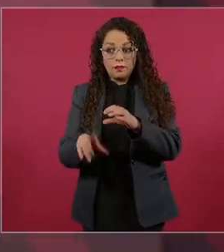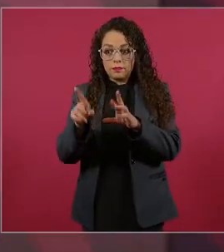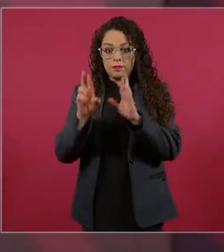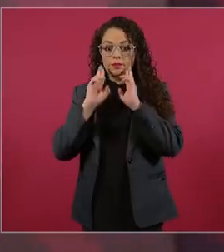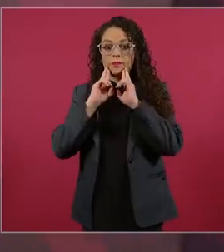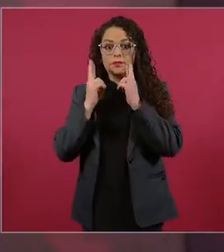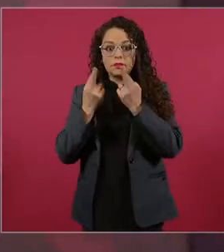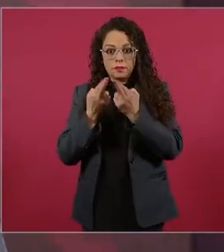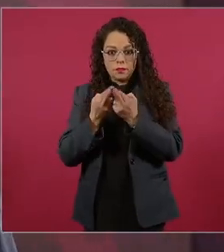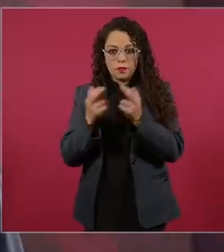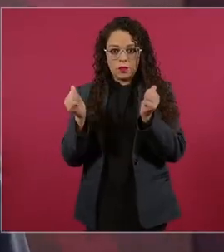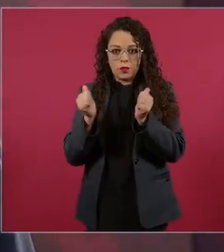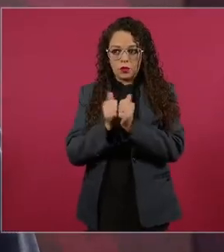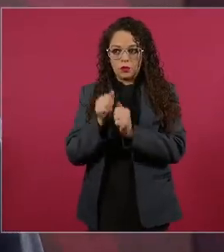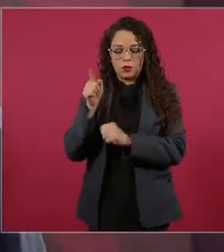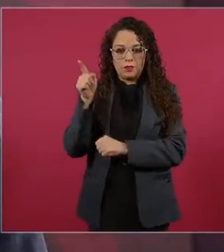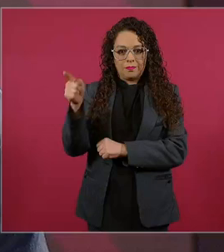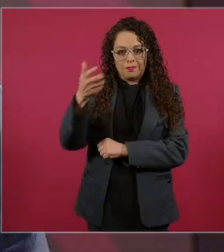en su